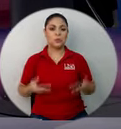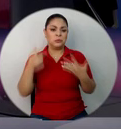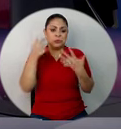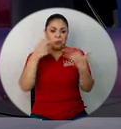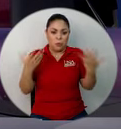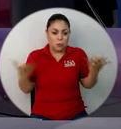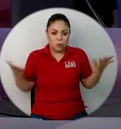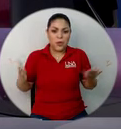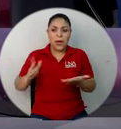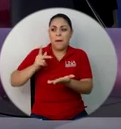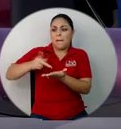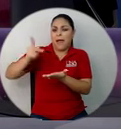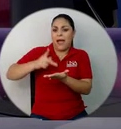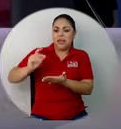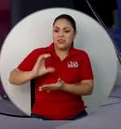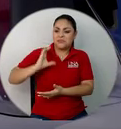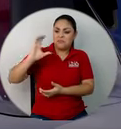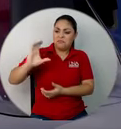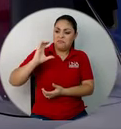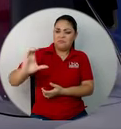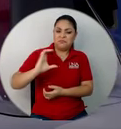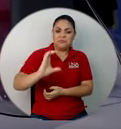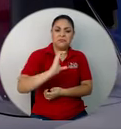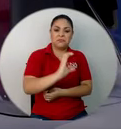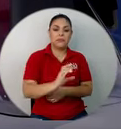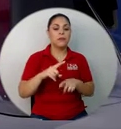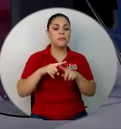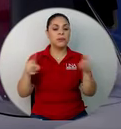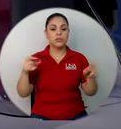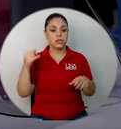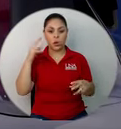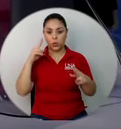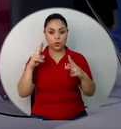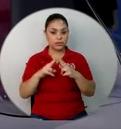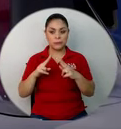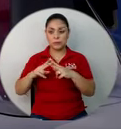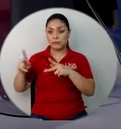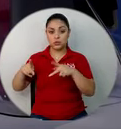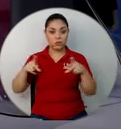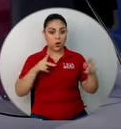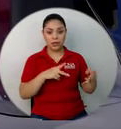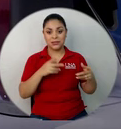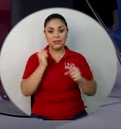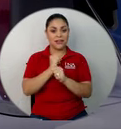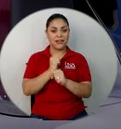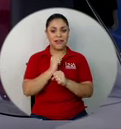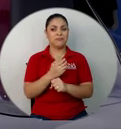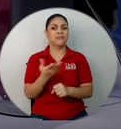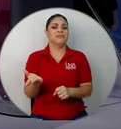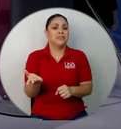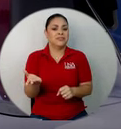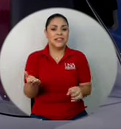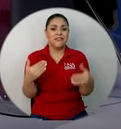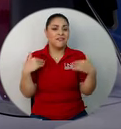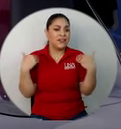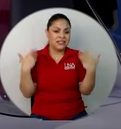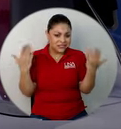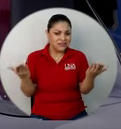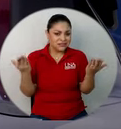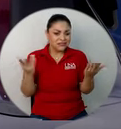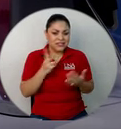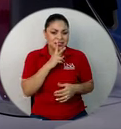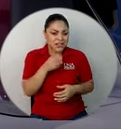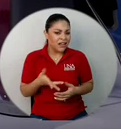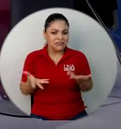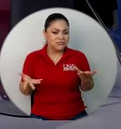escritorios, en fin. Podemos pagar los mejores salarios, que si no conocemos a la gente con la que trabajamos y que ¿verdad?, tan feliz o